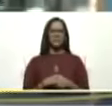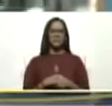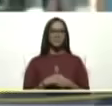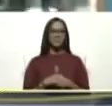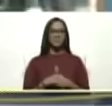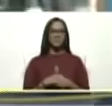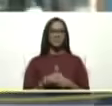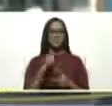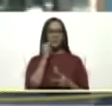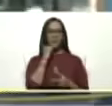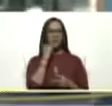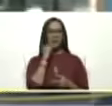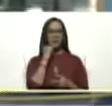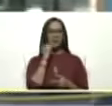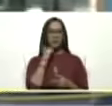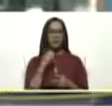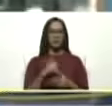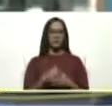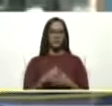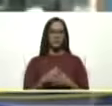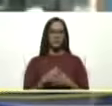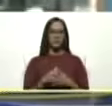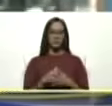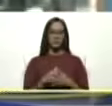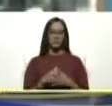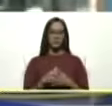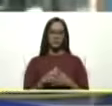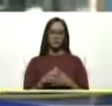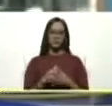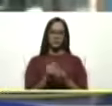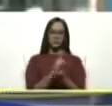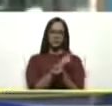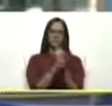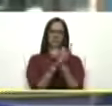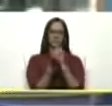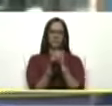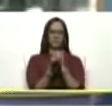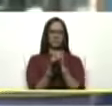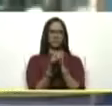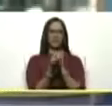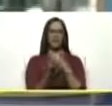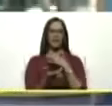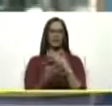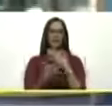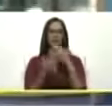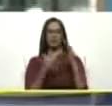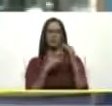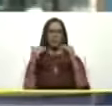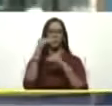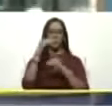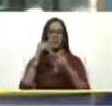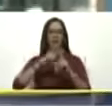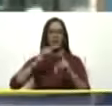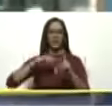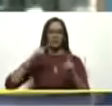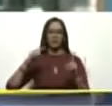De Valencia se convirtió en técnico superior electricista